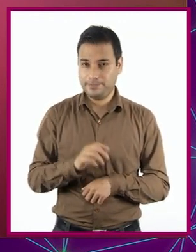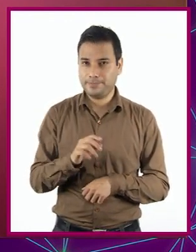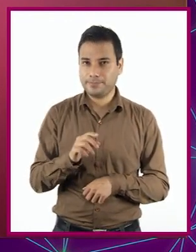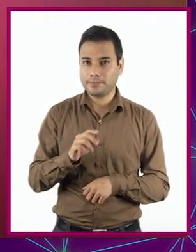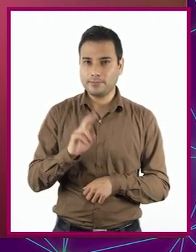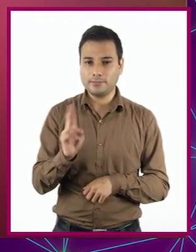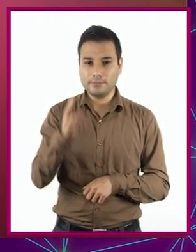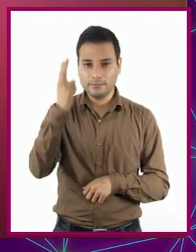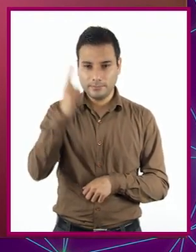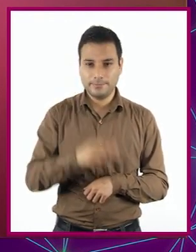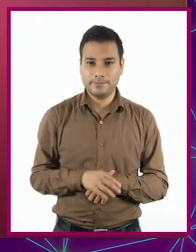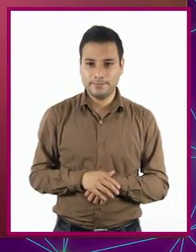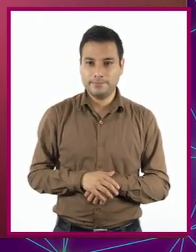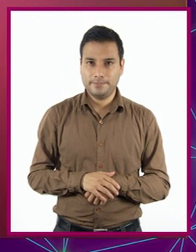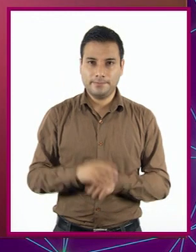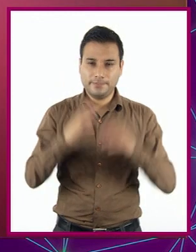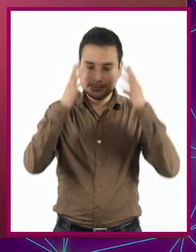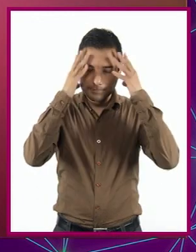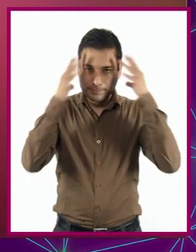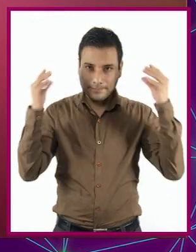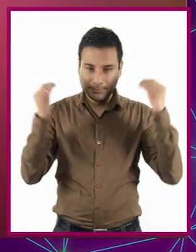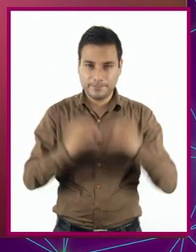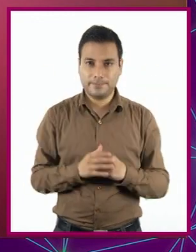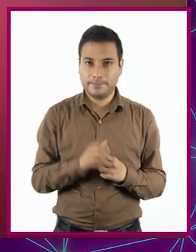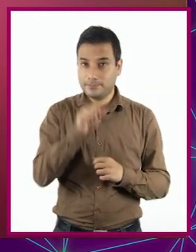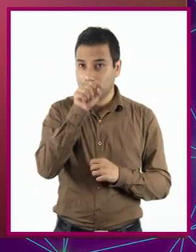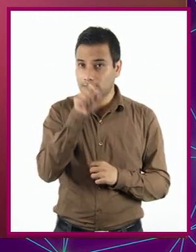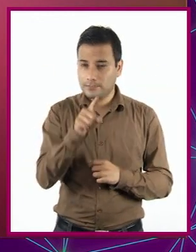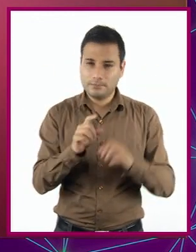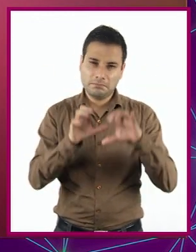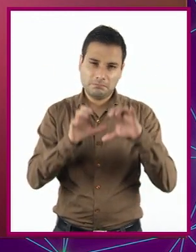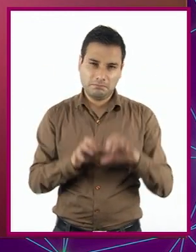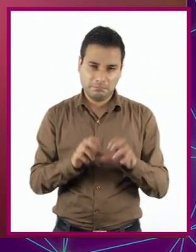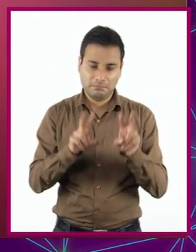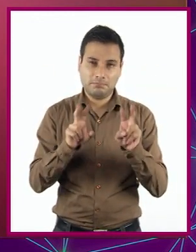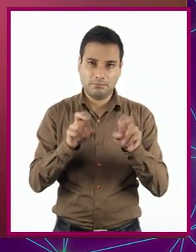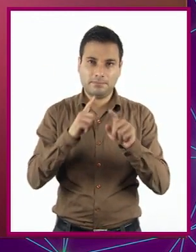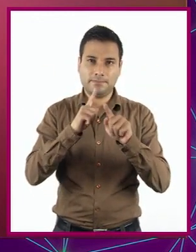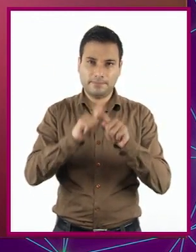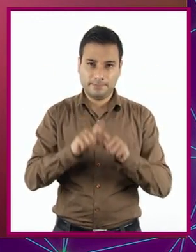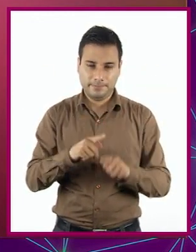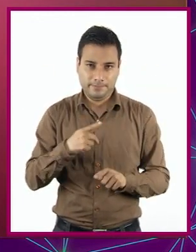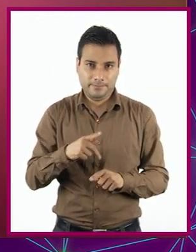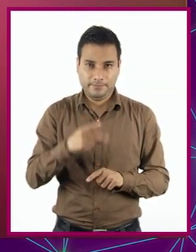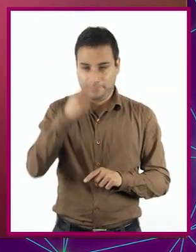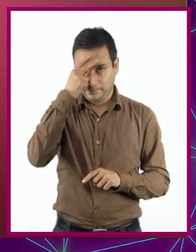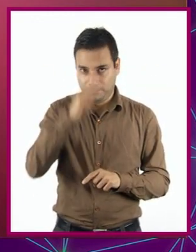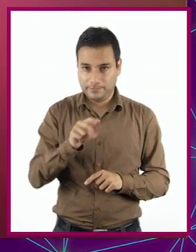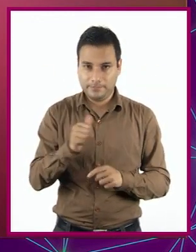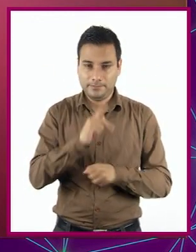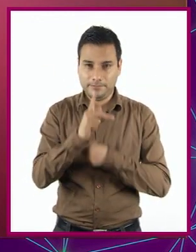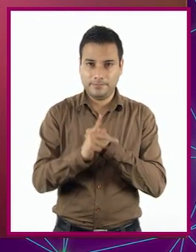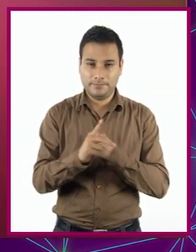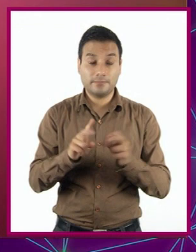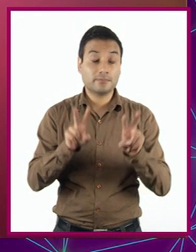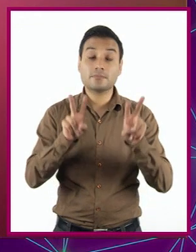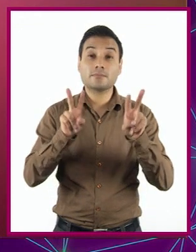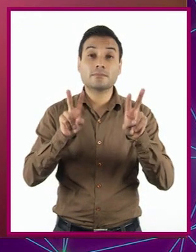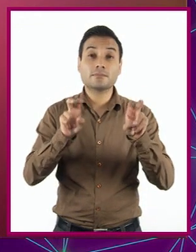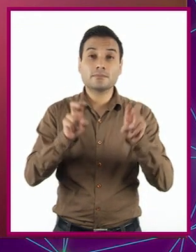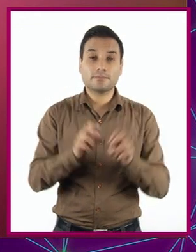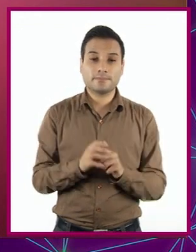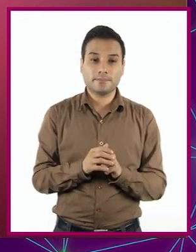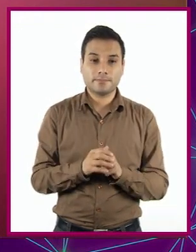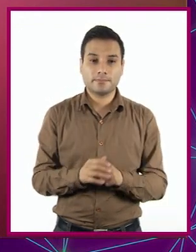de Wageningen, Holanda. Ha publicado artículos científicos a nivel nacional e internacional relacionados con la